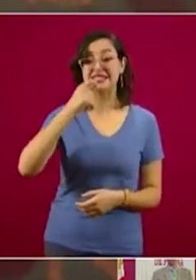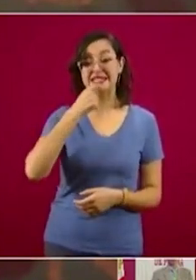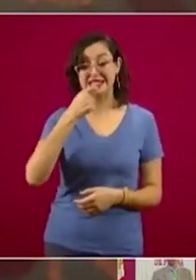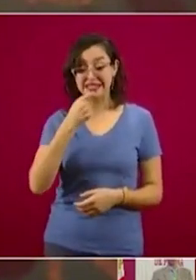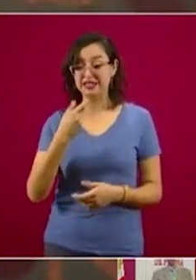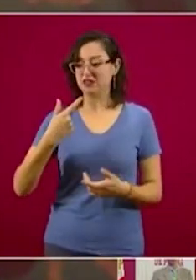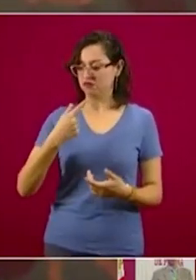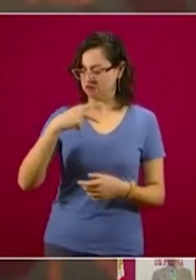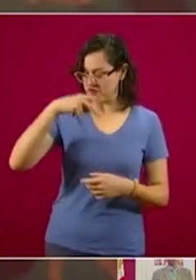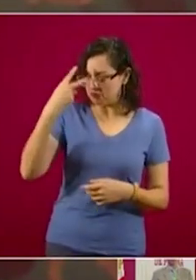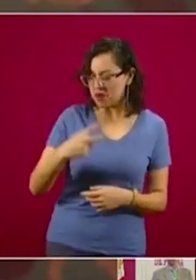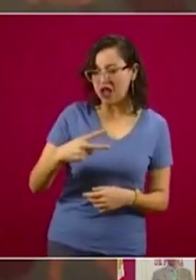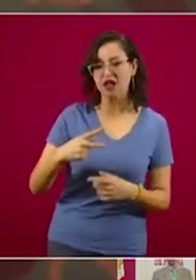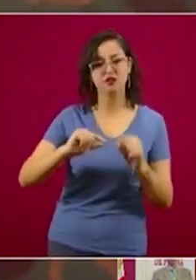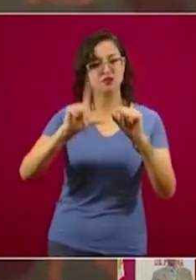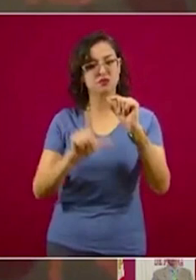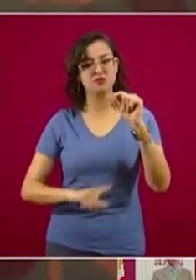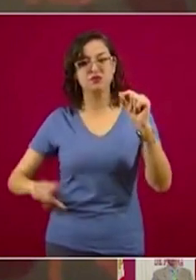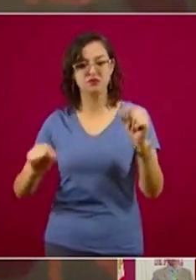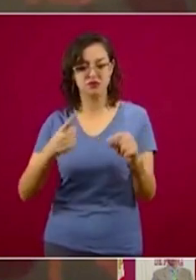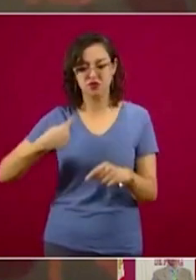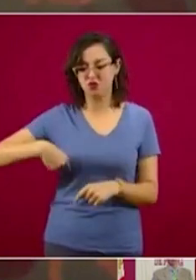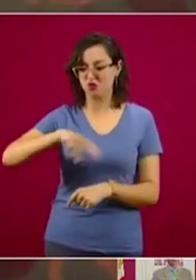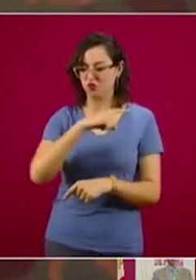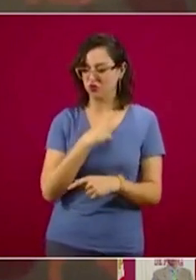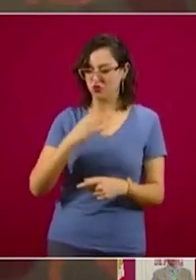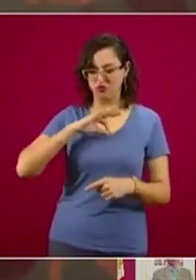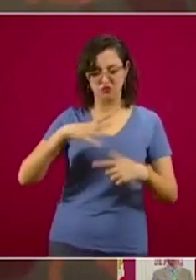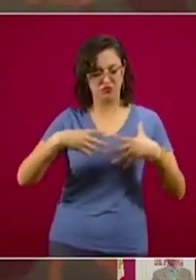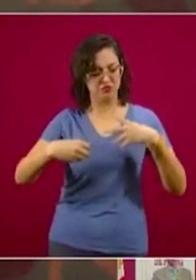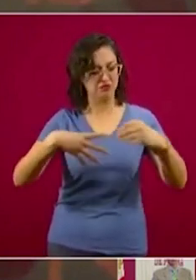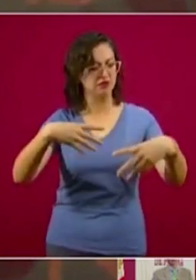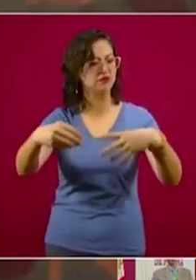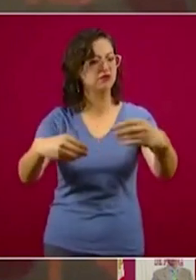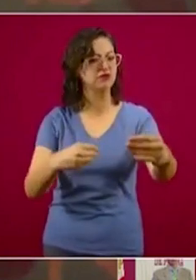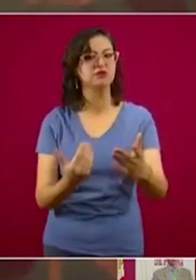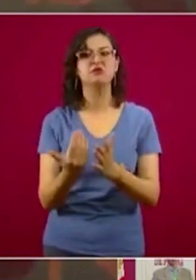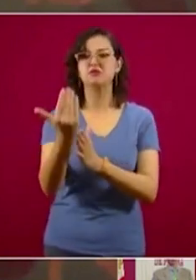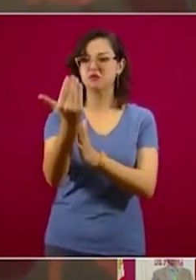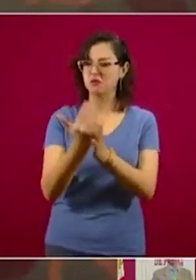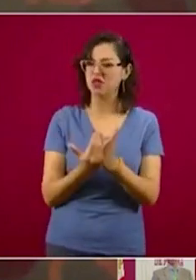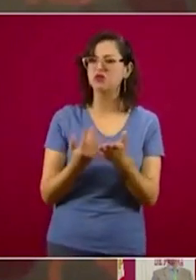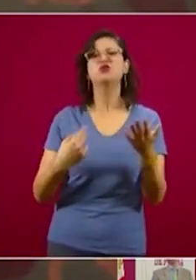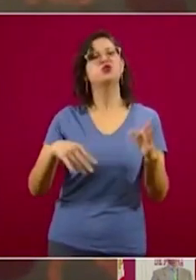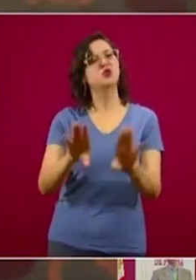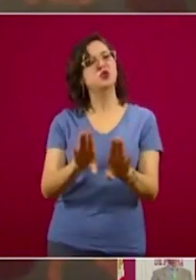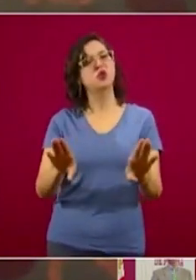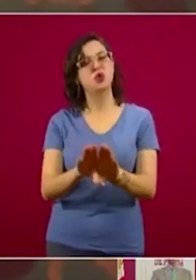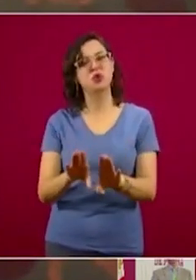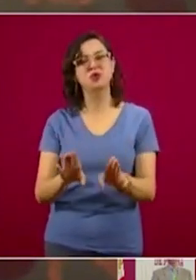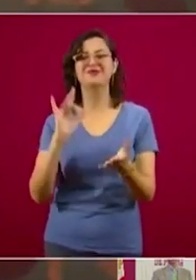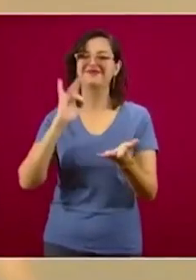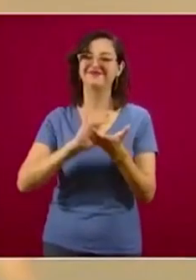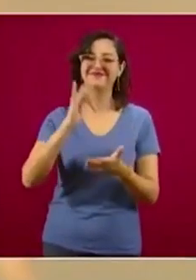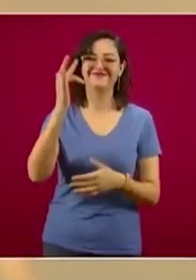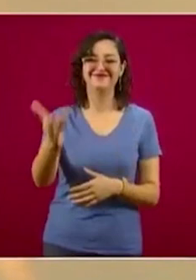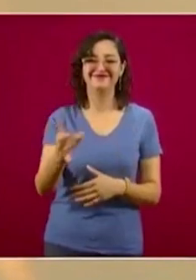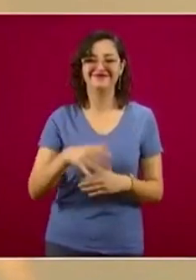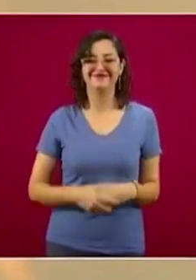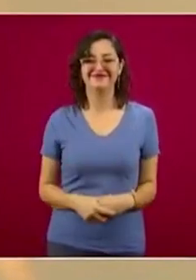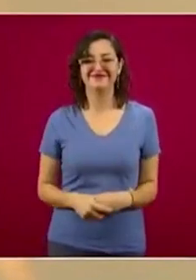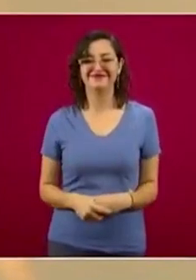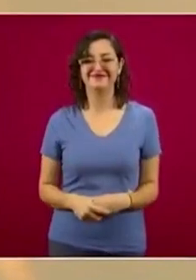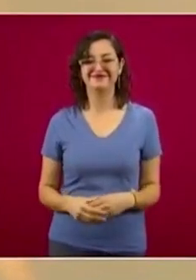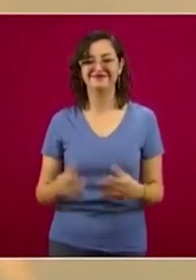nuestro país para frenar la propagación de la COVID-19? Gracias.